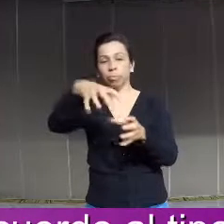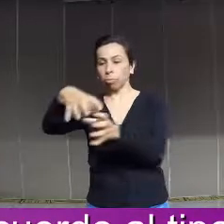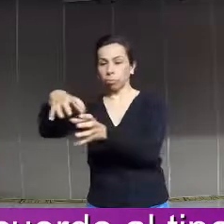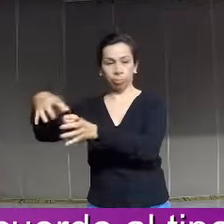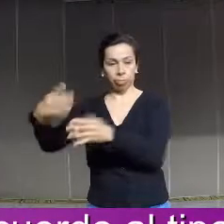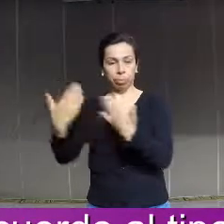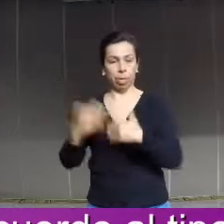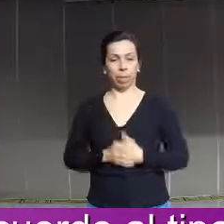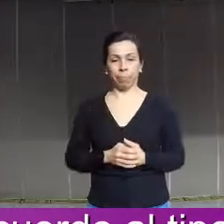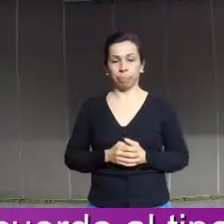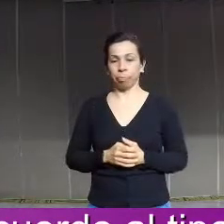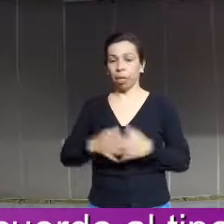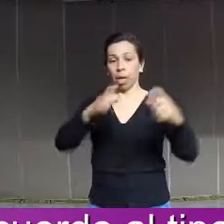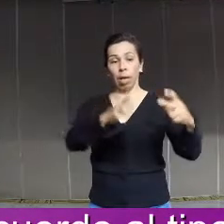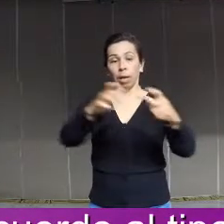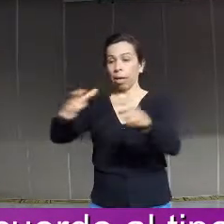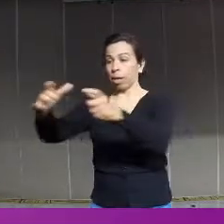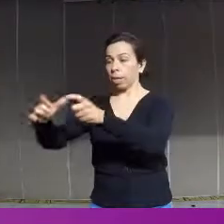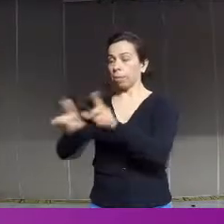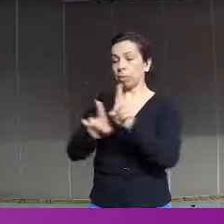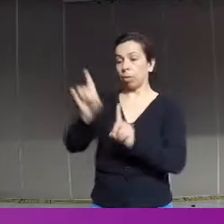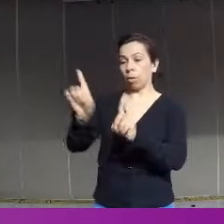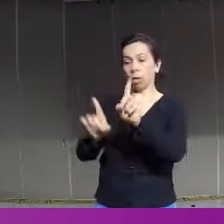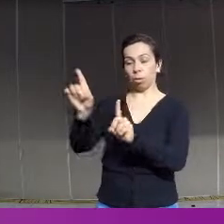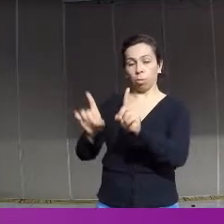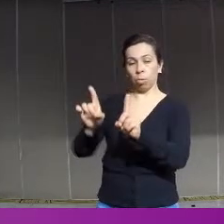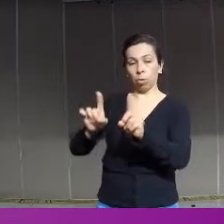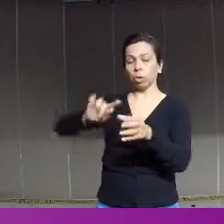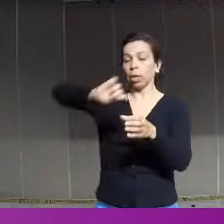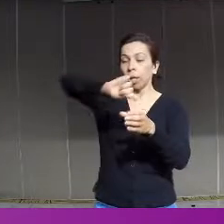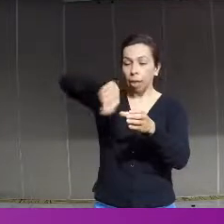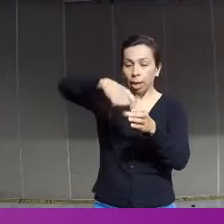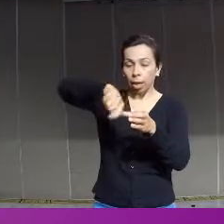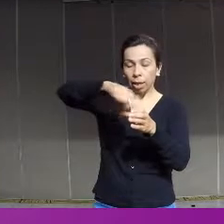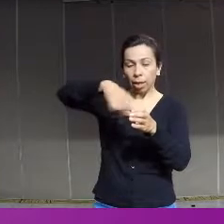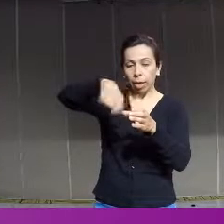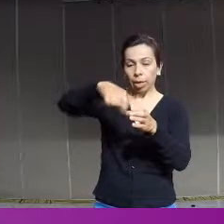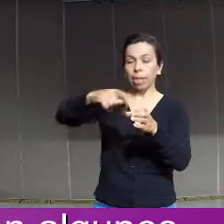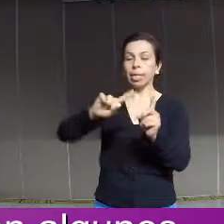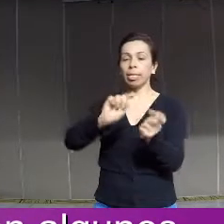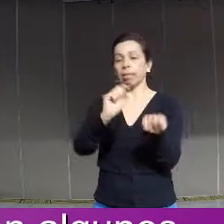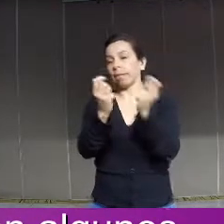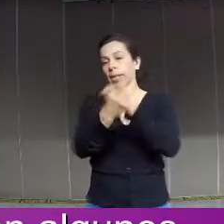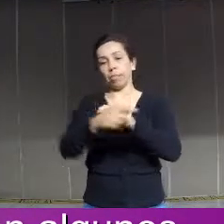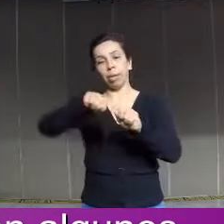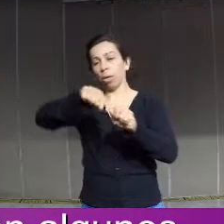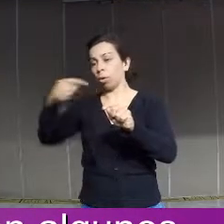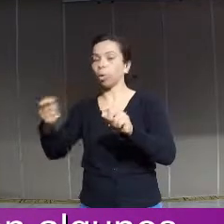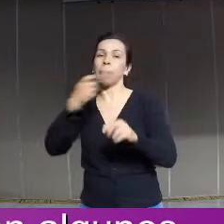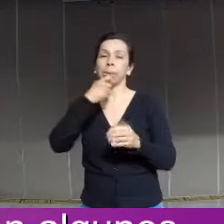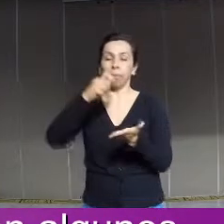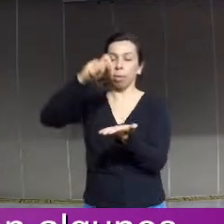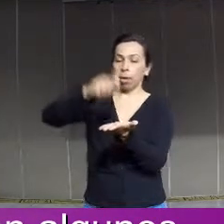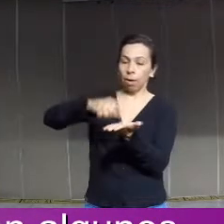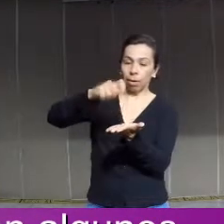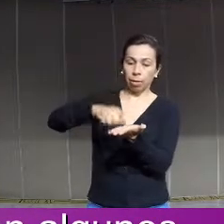que vemos que no pueden ser adaptados en textura, vemos de reemplazarlo por otro. Ayer les contábamos el arroz,